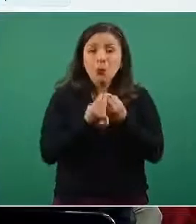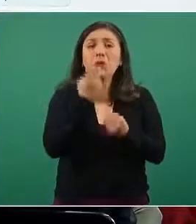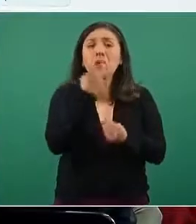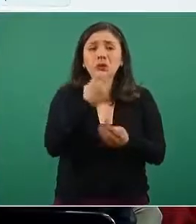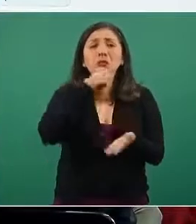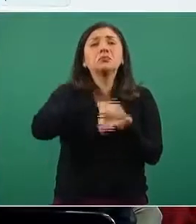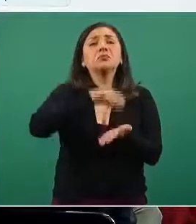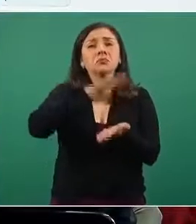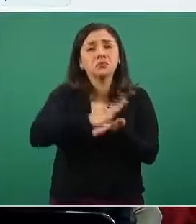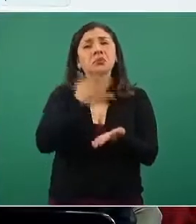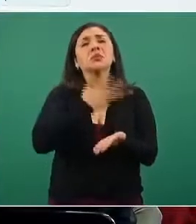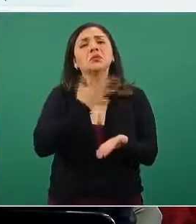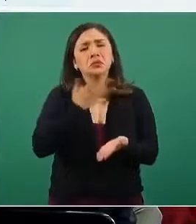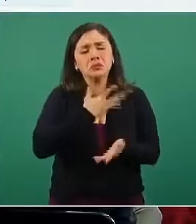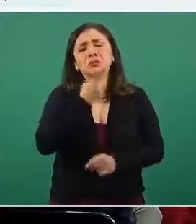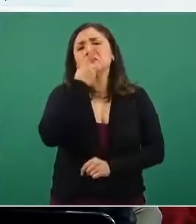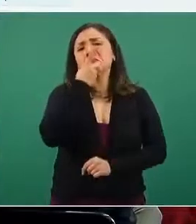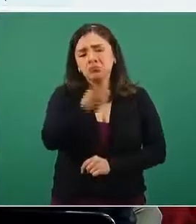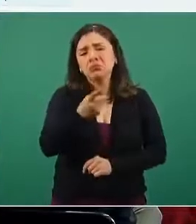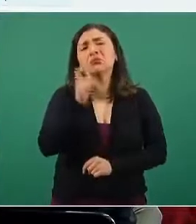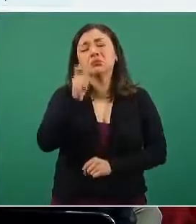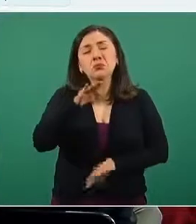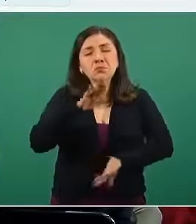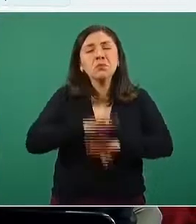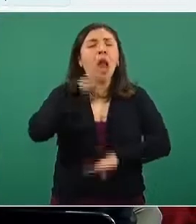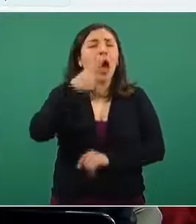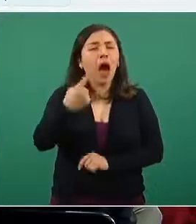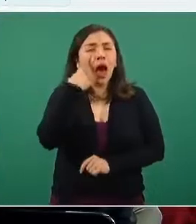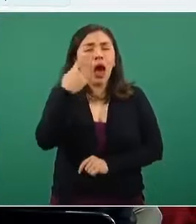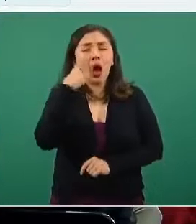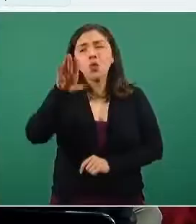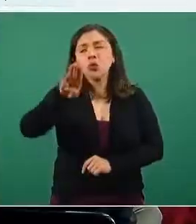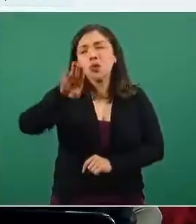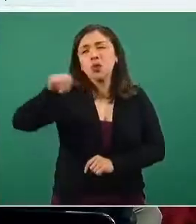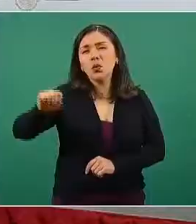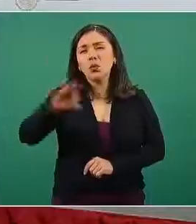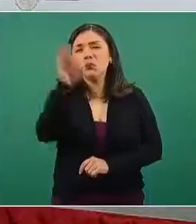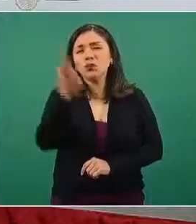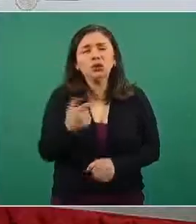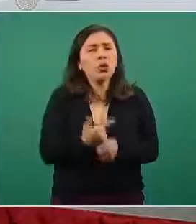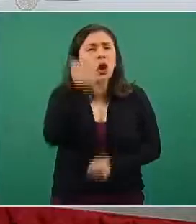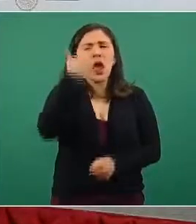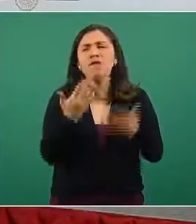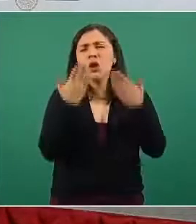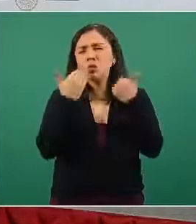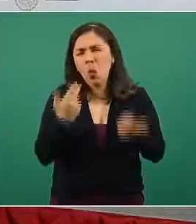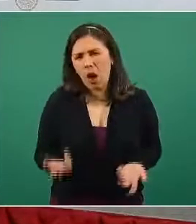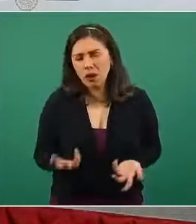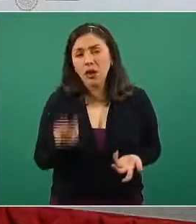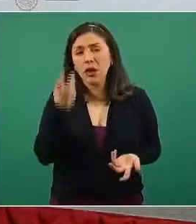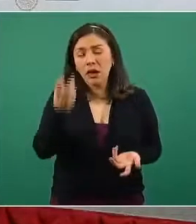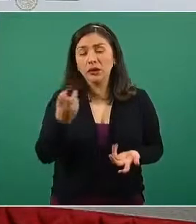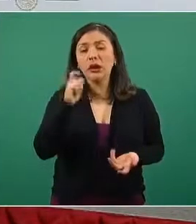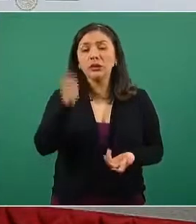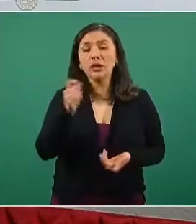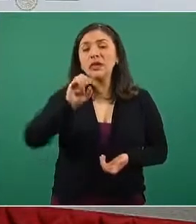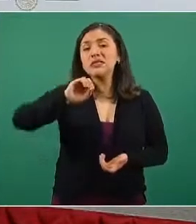presentado y reiteramos en su gran mayoría, 99% ESAVIS no graves, en el